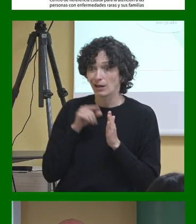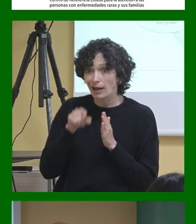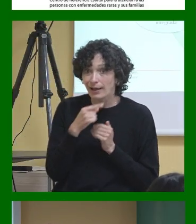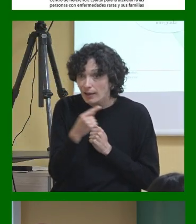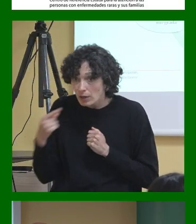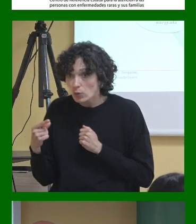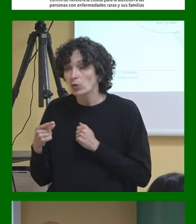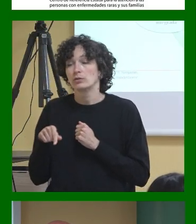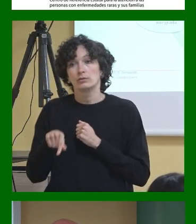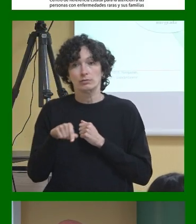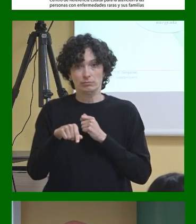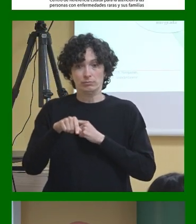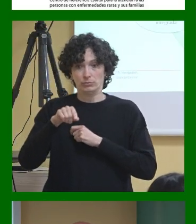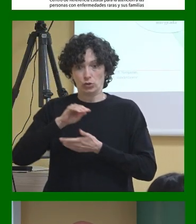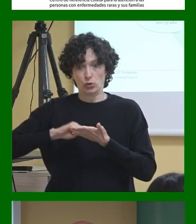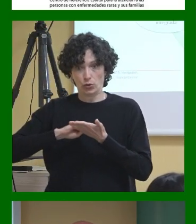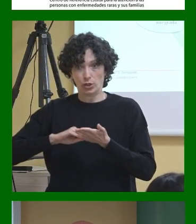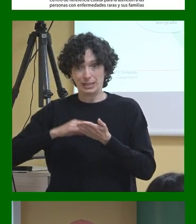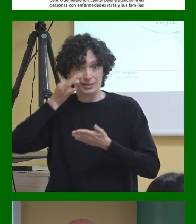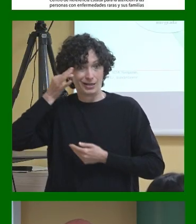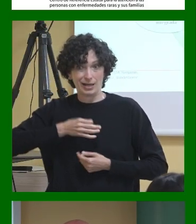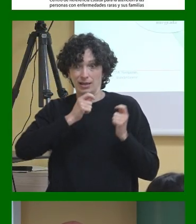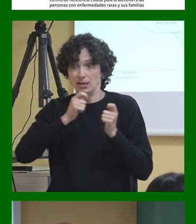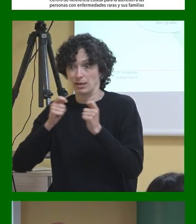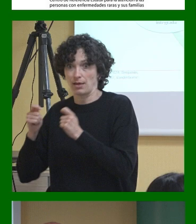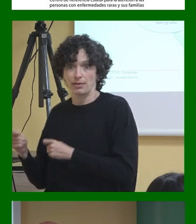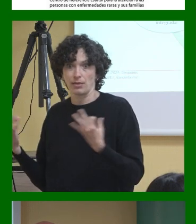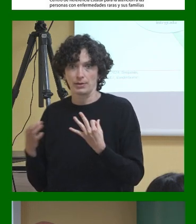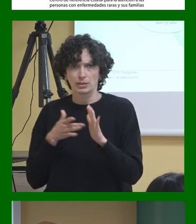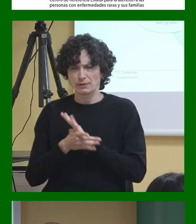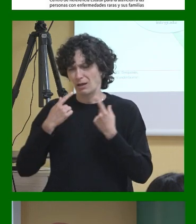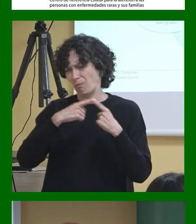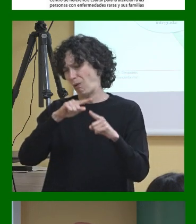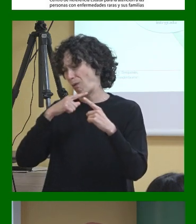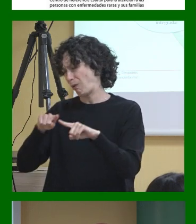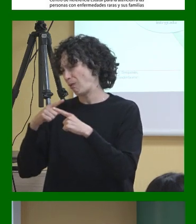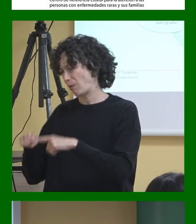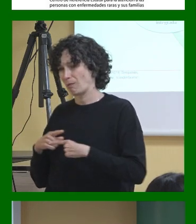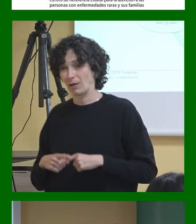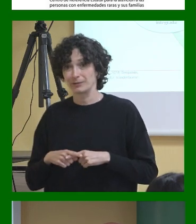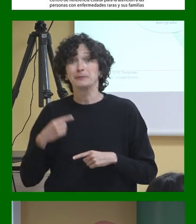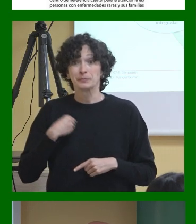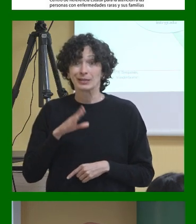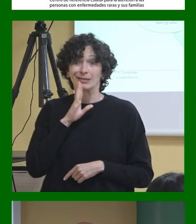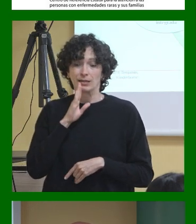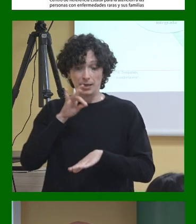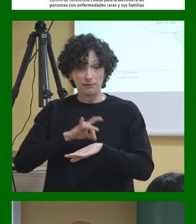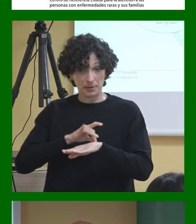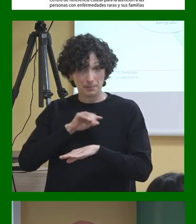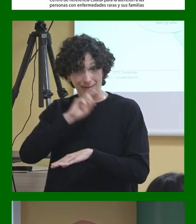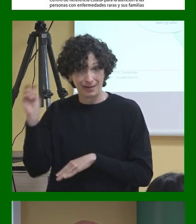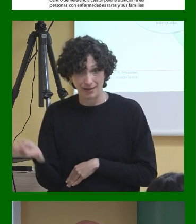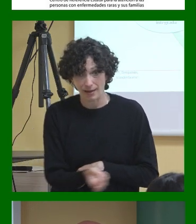prácticos. Y estos son muy diversos, luego veremos. Entonces, la heterogeneidad de estas enfermedades hace muy